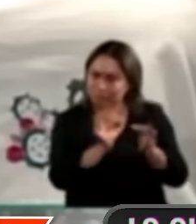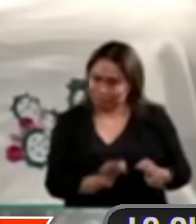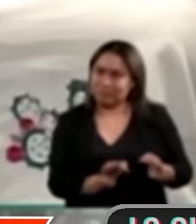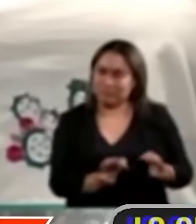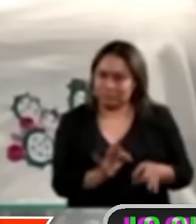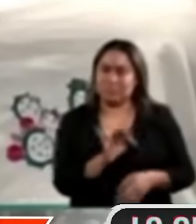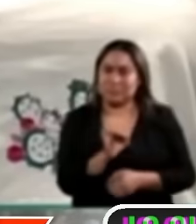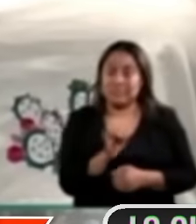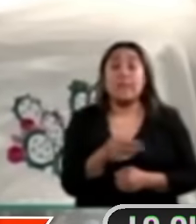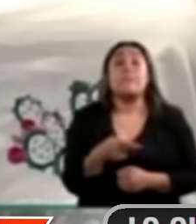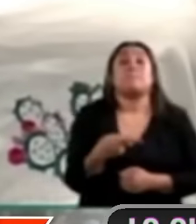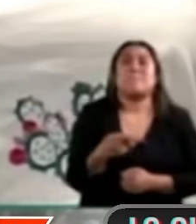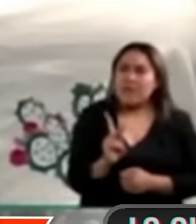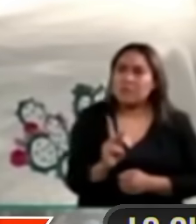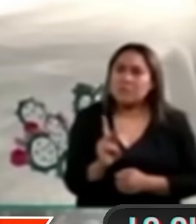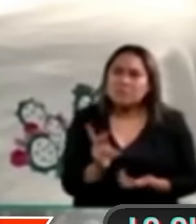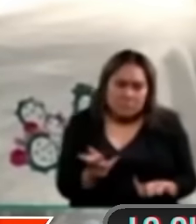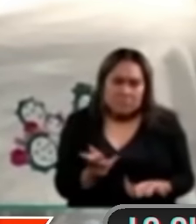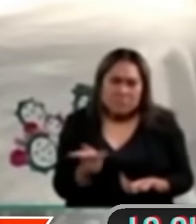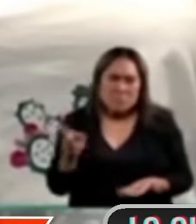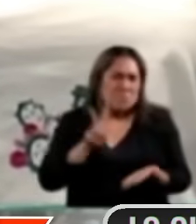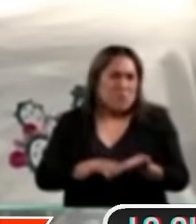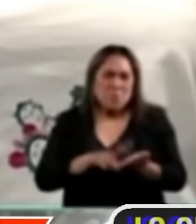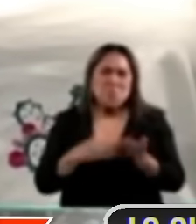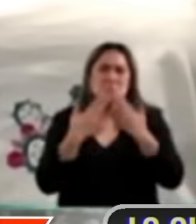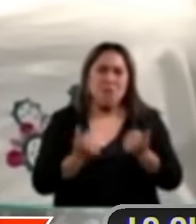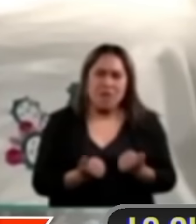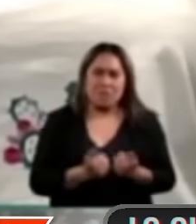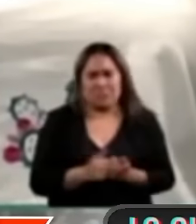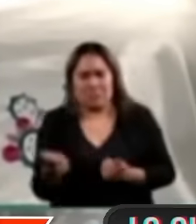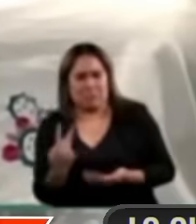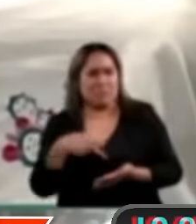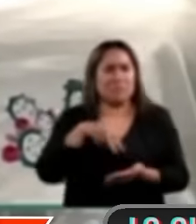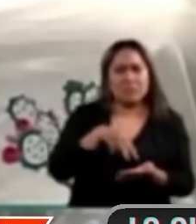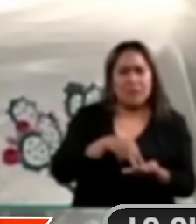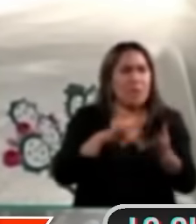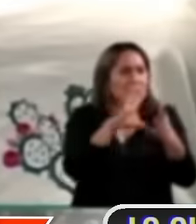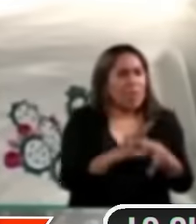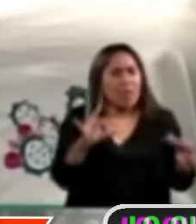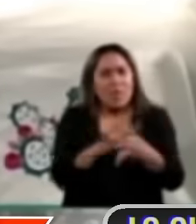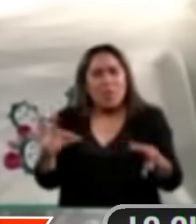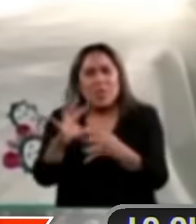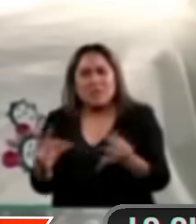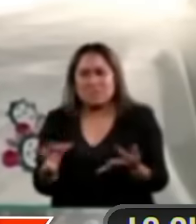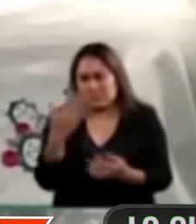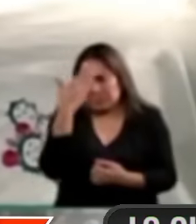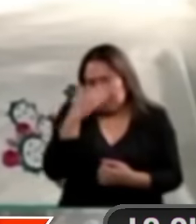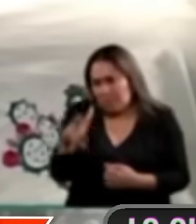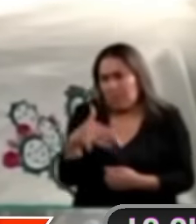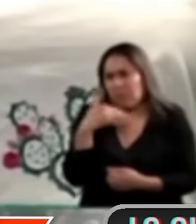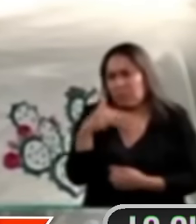pero completamente inmoral que vengan aquí a hacer un mitin de campaña en total fraude a la